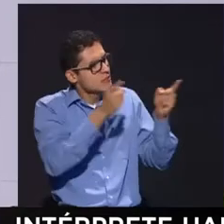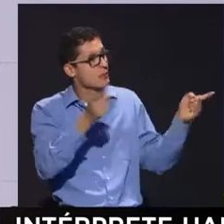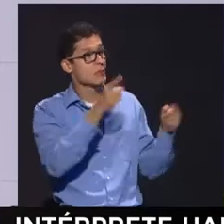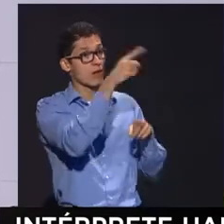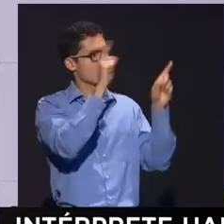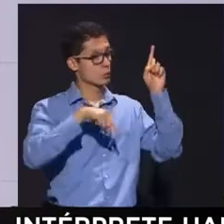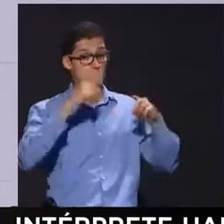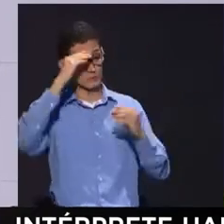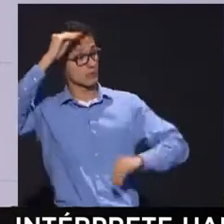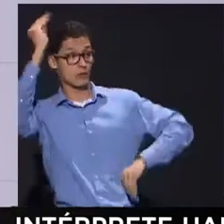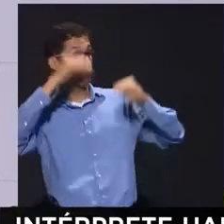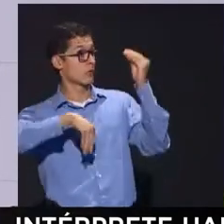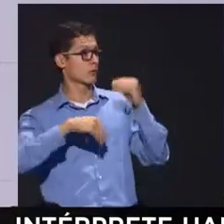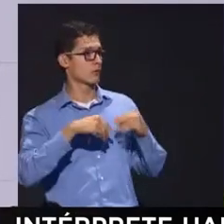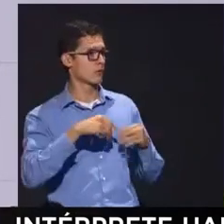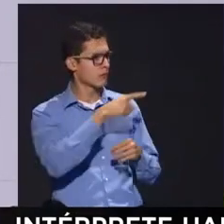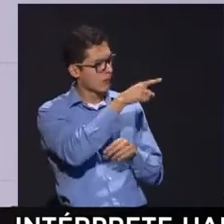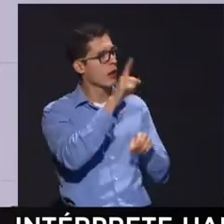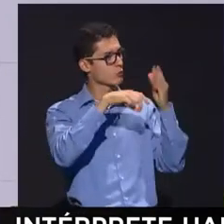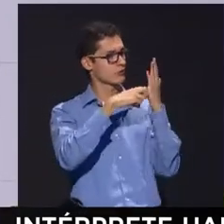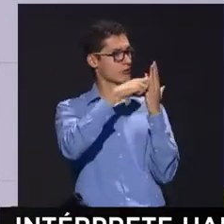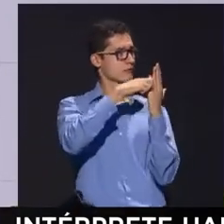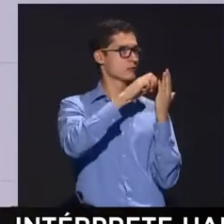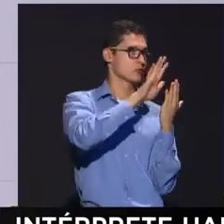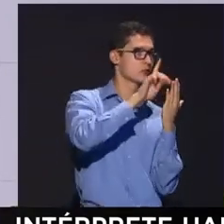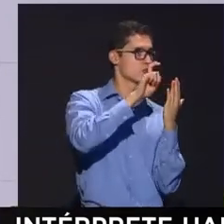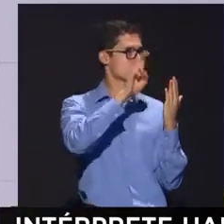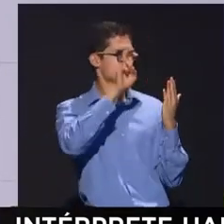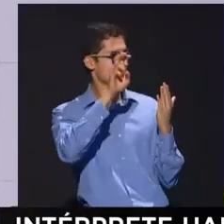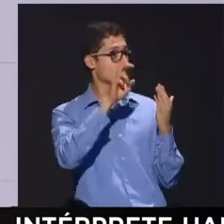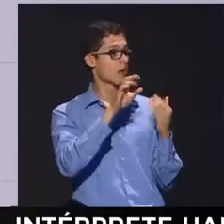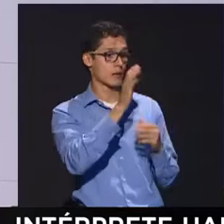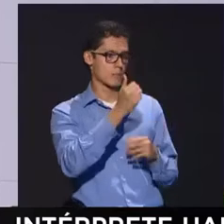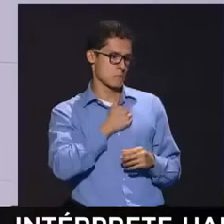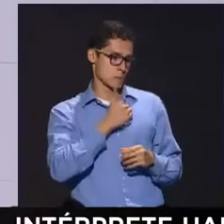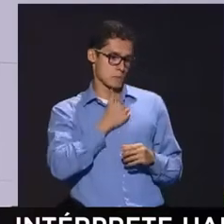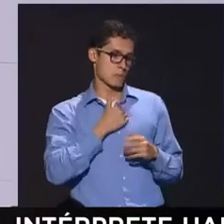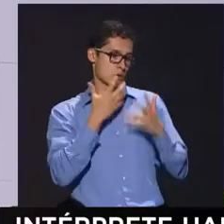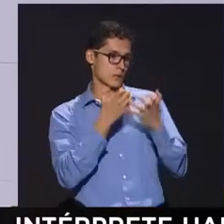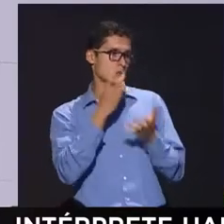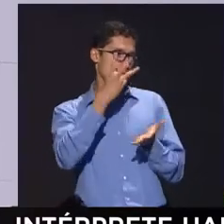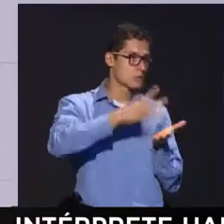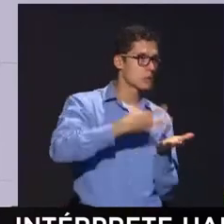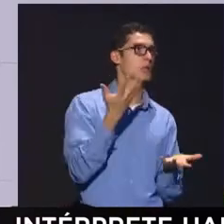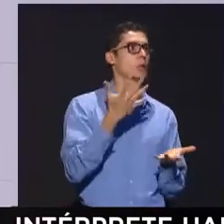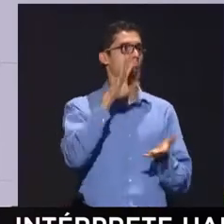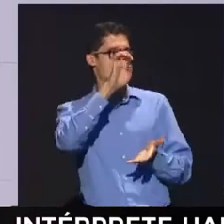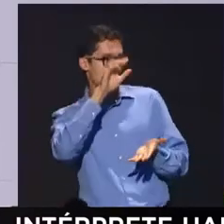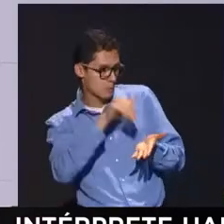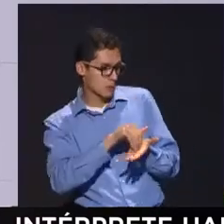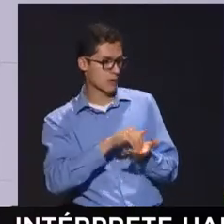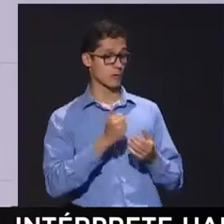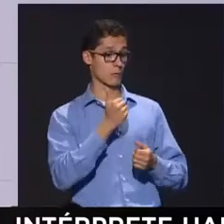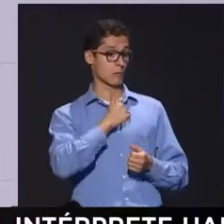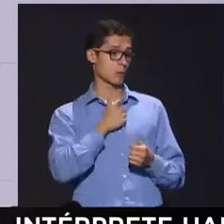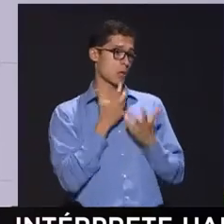qué consiste este aporte? ¿Cómo de alguna forma usted puede decir, no voy a hacer este aporte voluntario, solamente voy a pagar mi factura normal, para